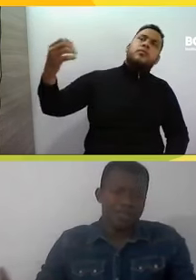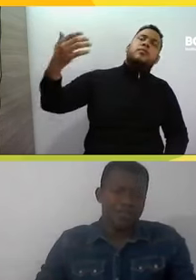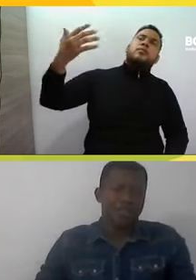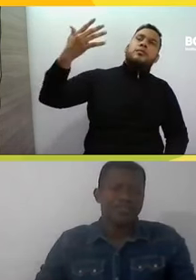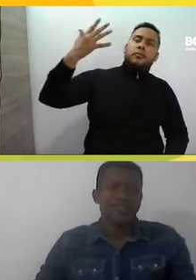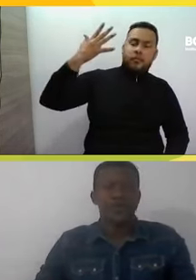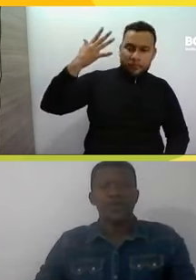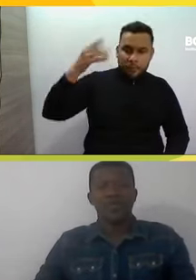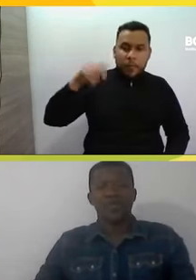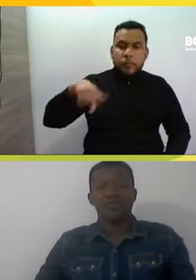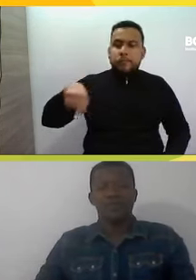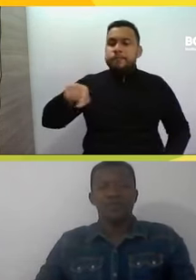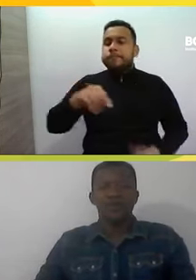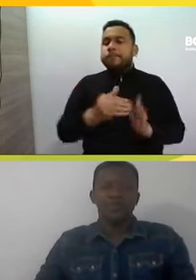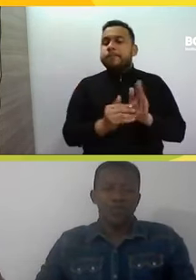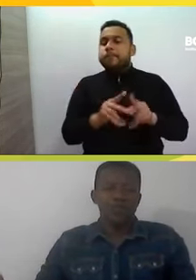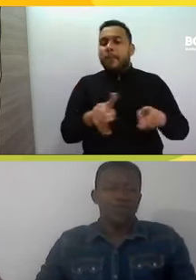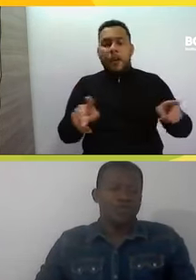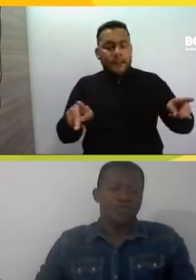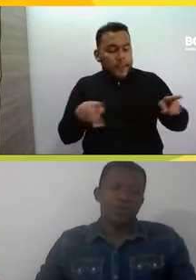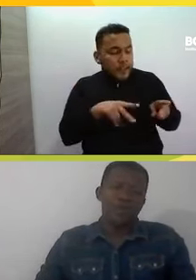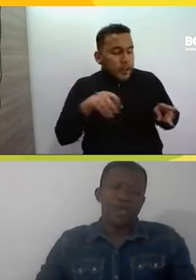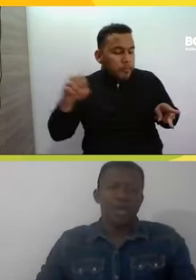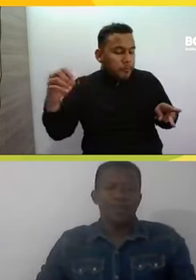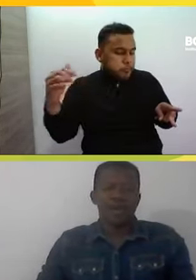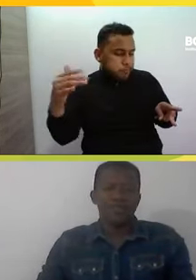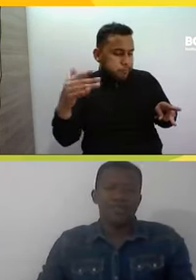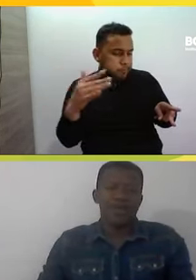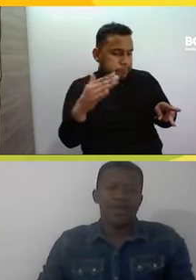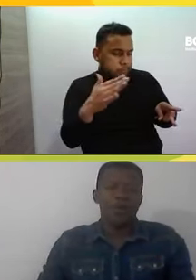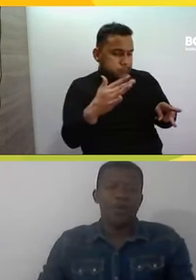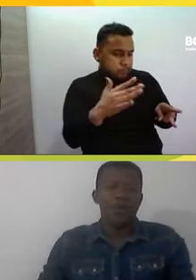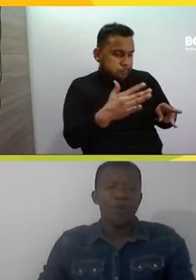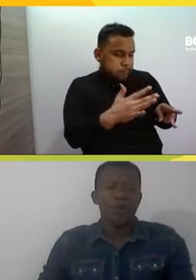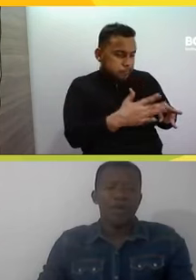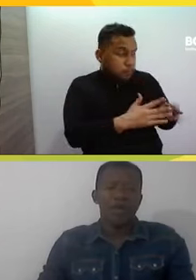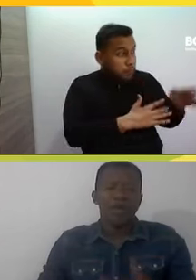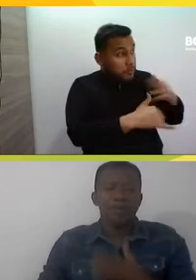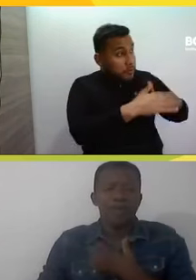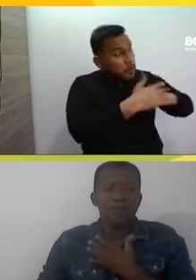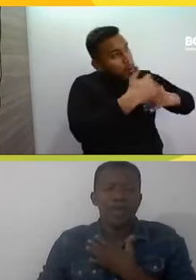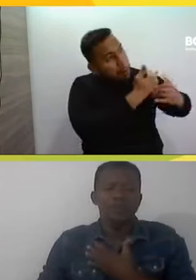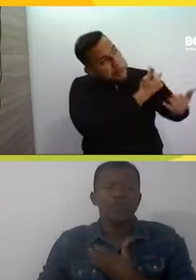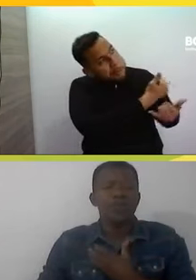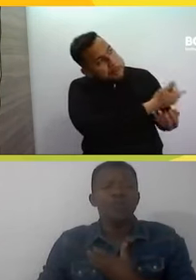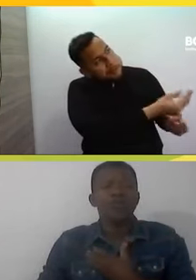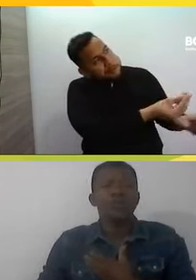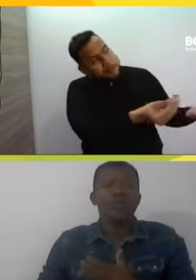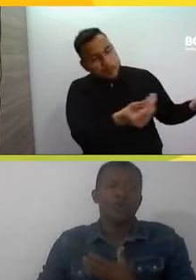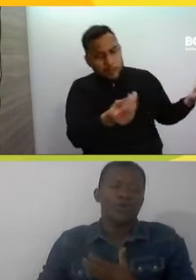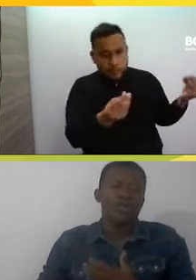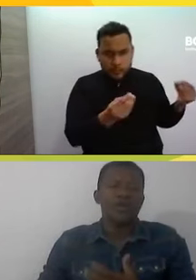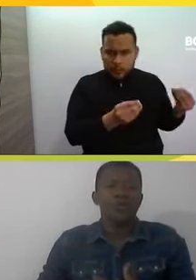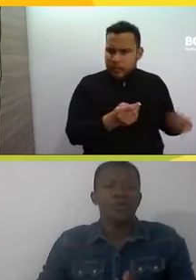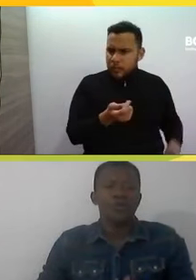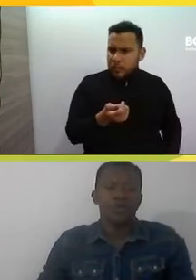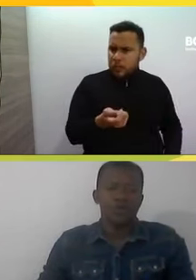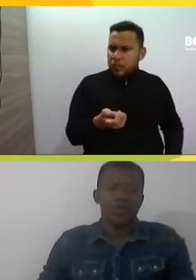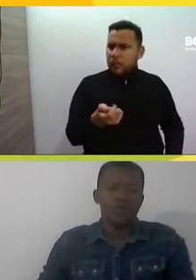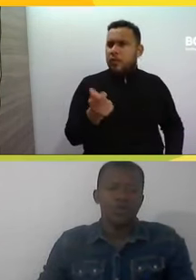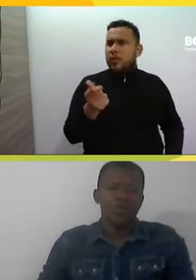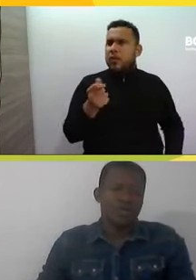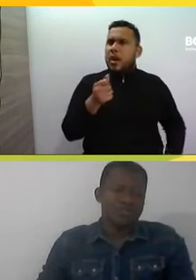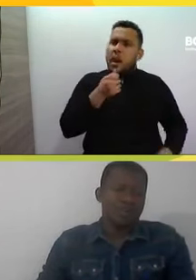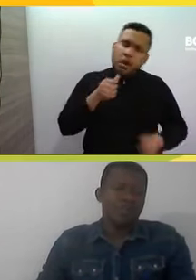esas habitaciones donde sobraba cielo. ¿En qué momento el rumor del